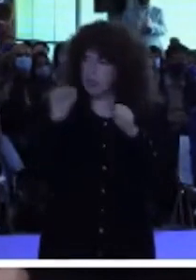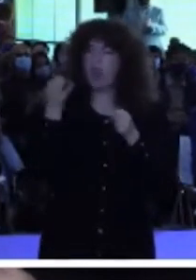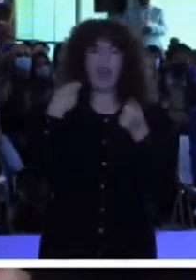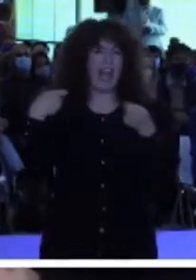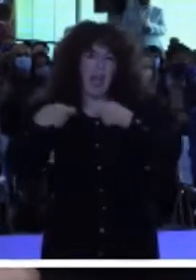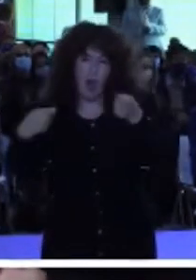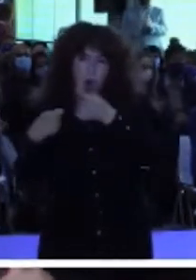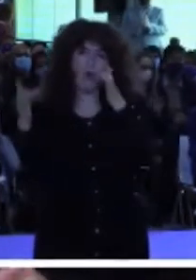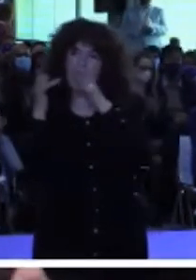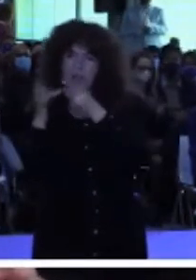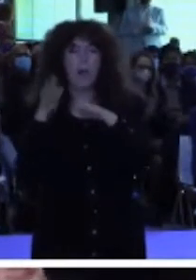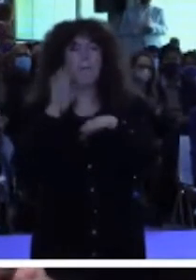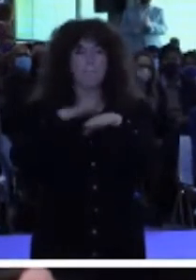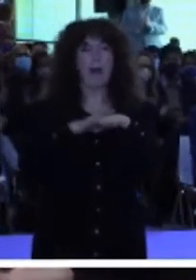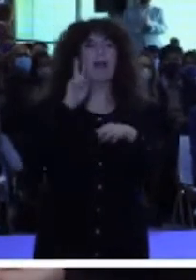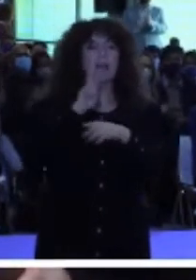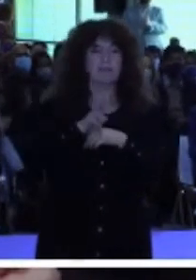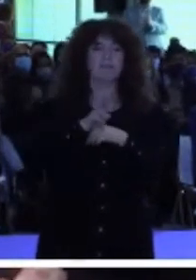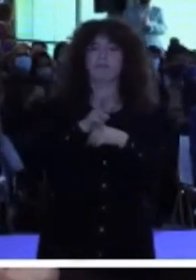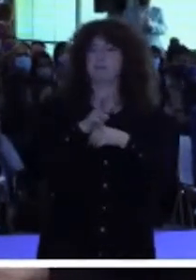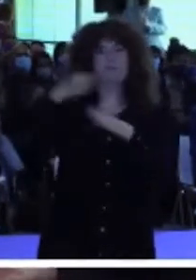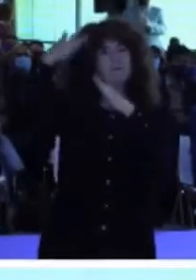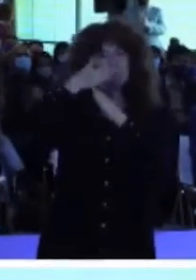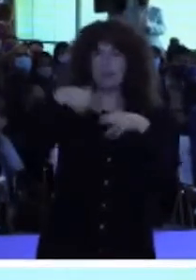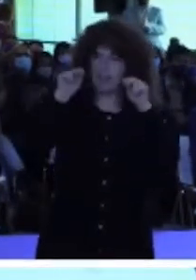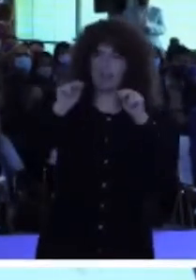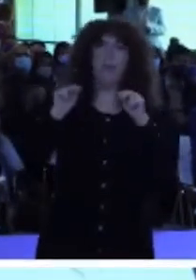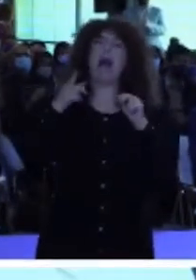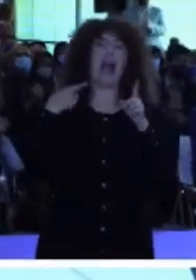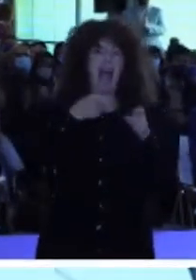para que el alto el fuego sea inmediato para que las armas se callen